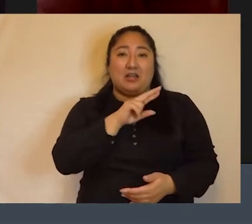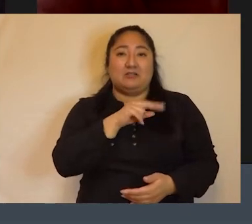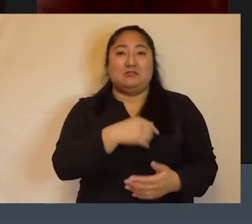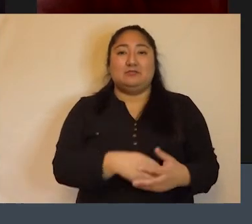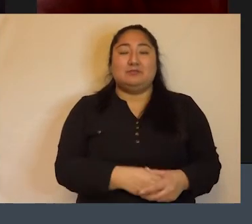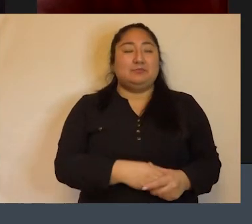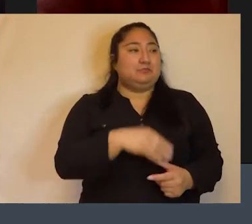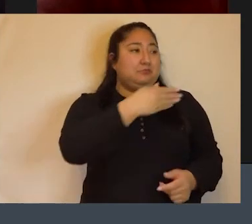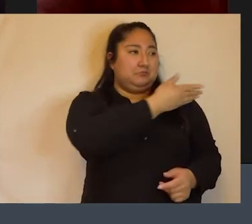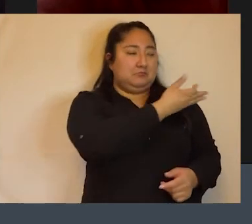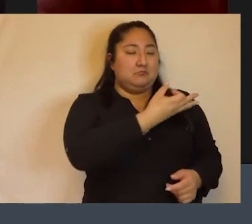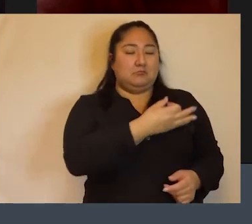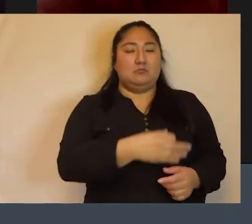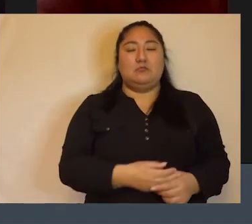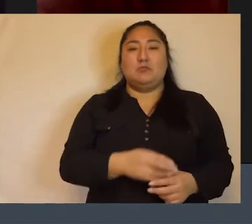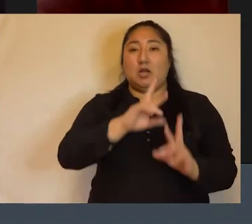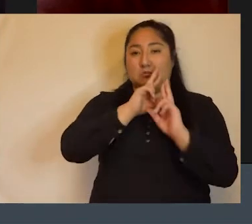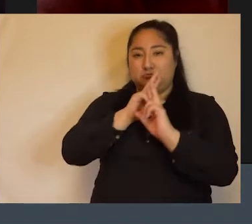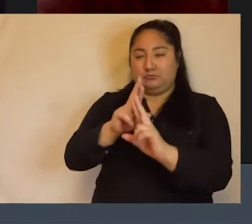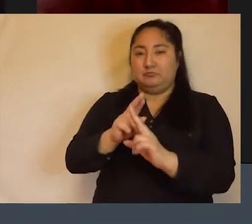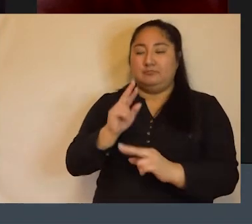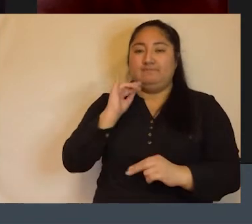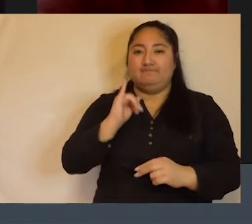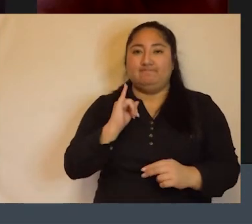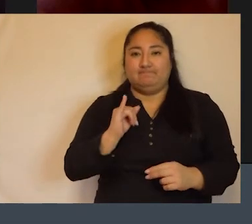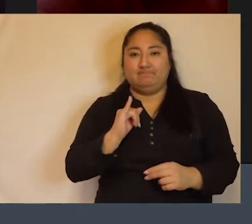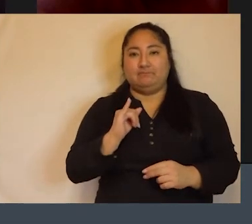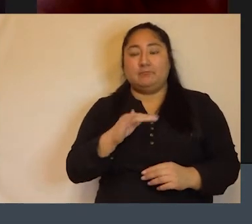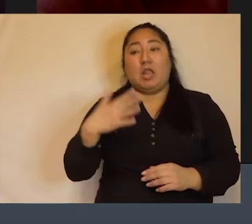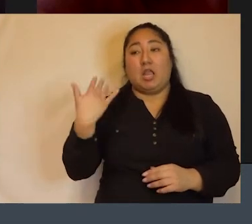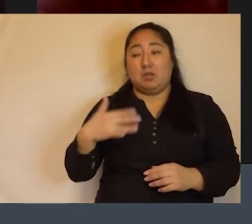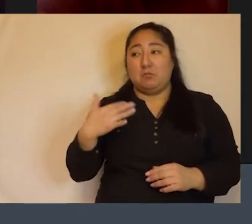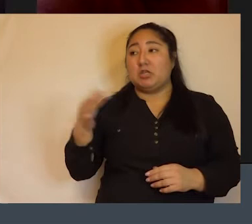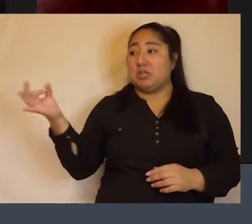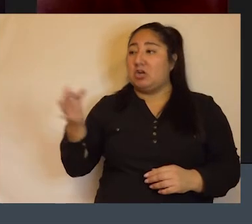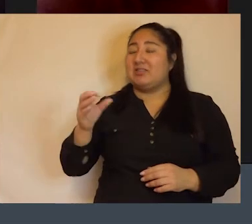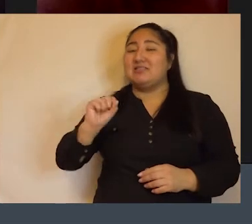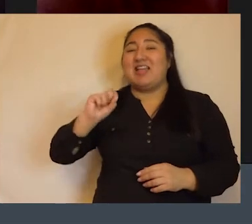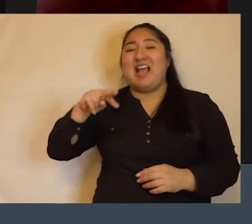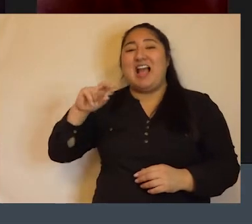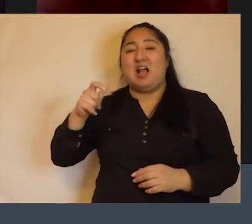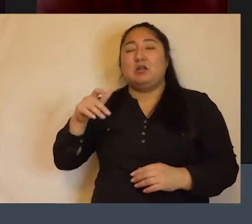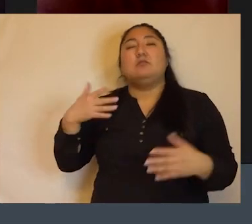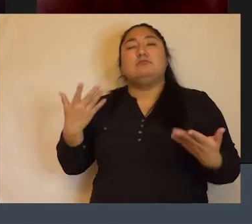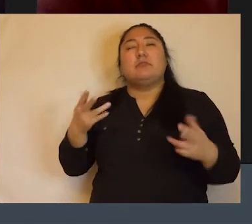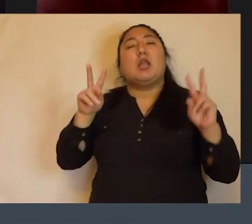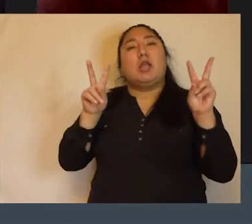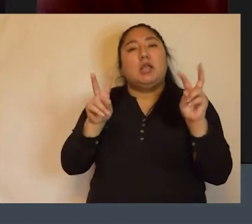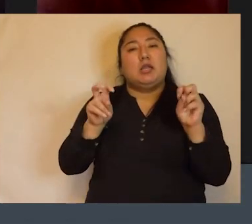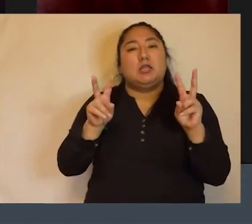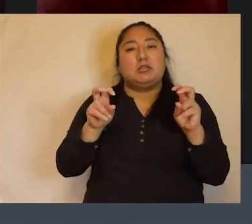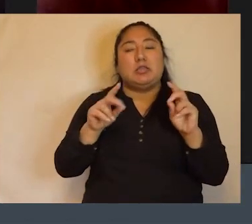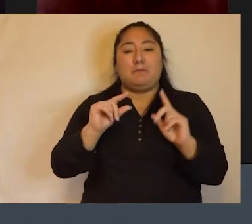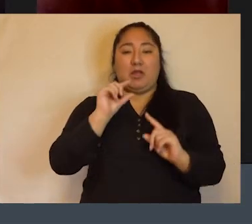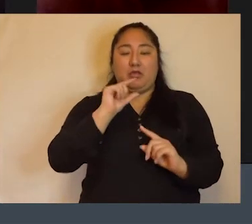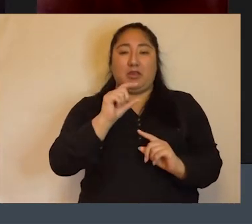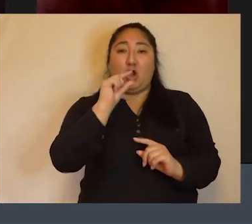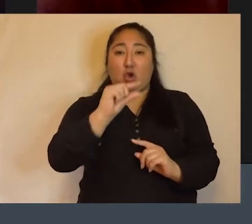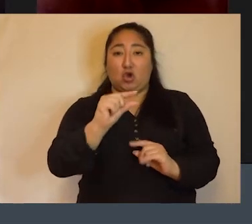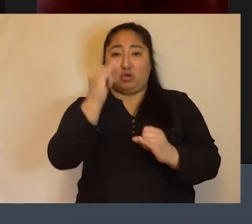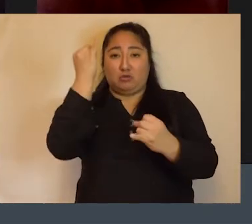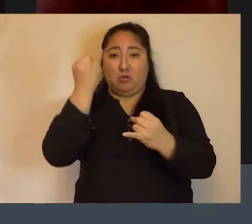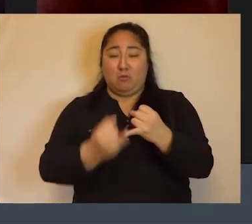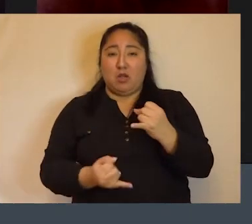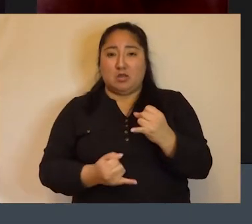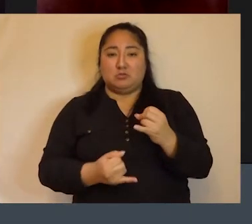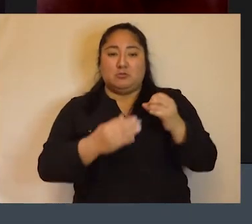¿Hernán? Sí, claro. Bueno, ahí recalcar lo que dice Ann, en términos de que en el